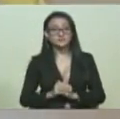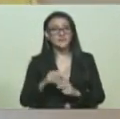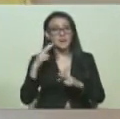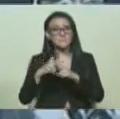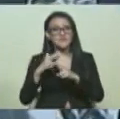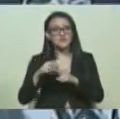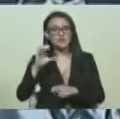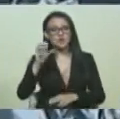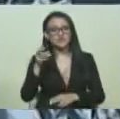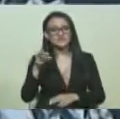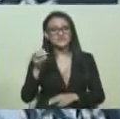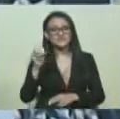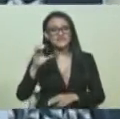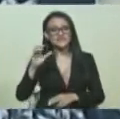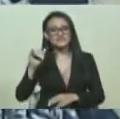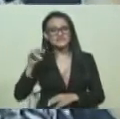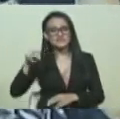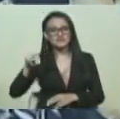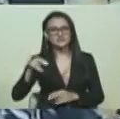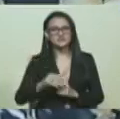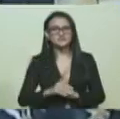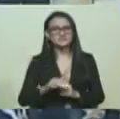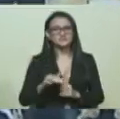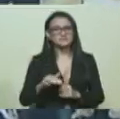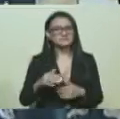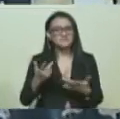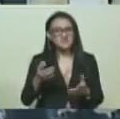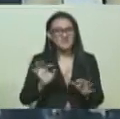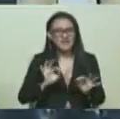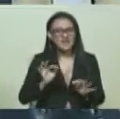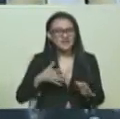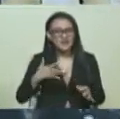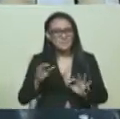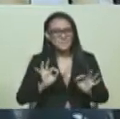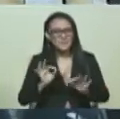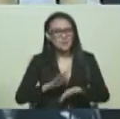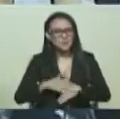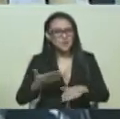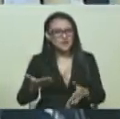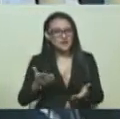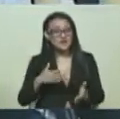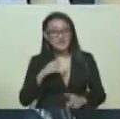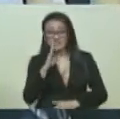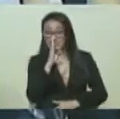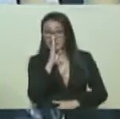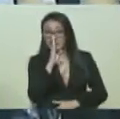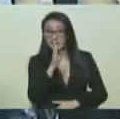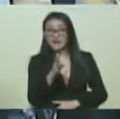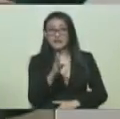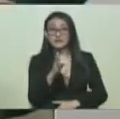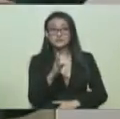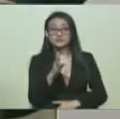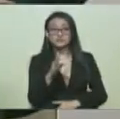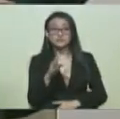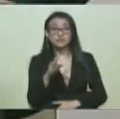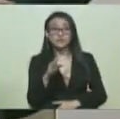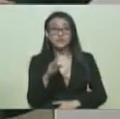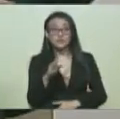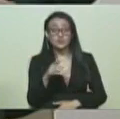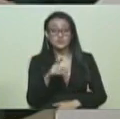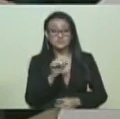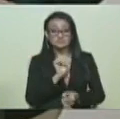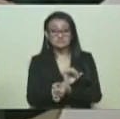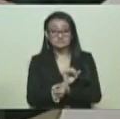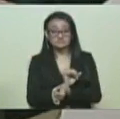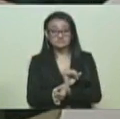¿Cuál era el plan de este señor? Que era directamente dirigido por este prófugo de la justicia,